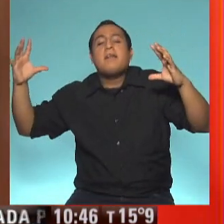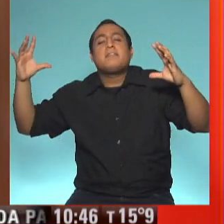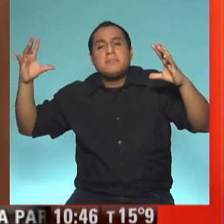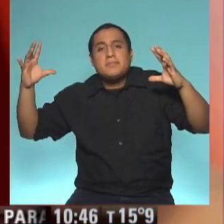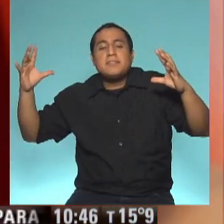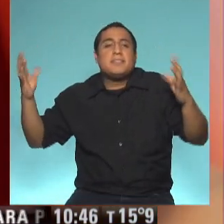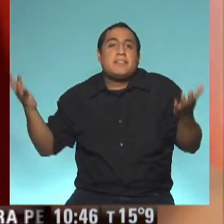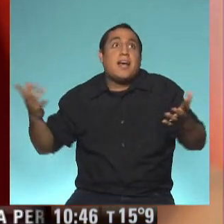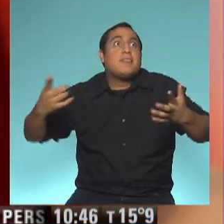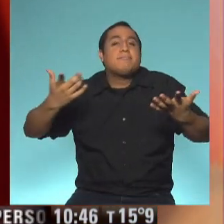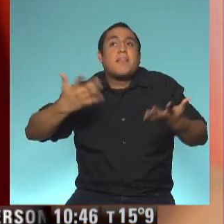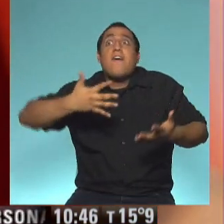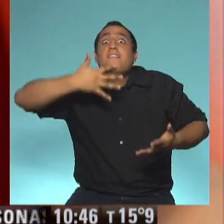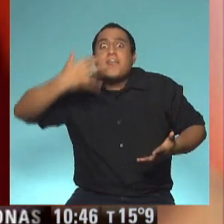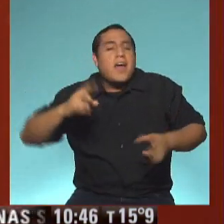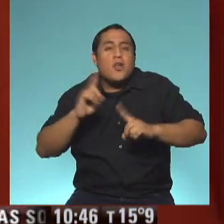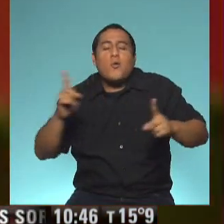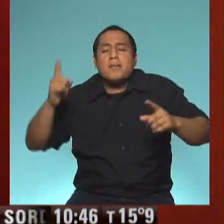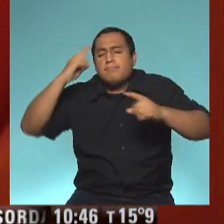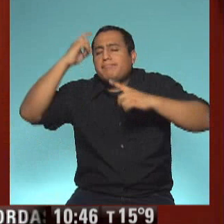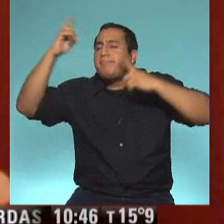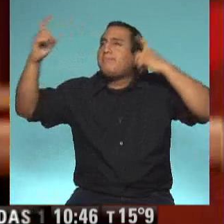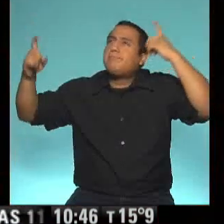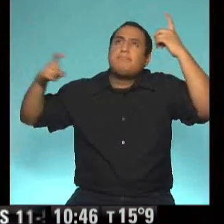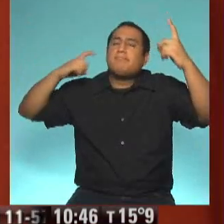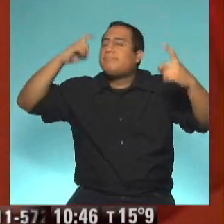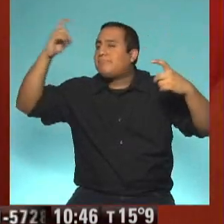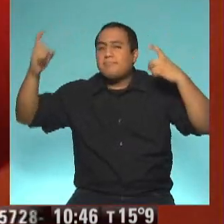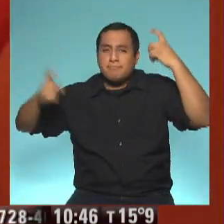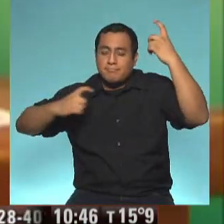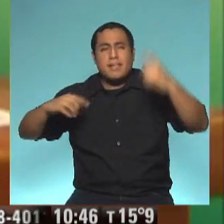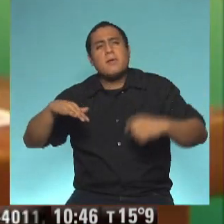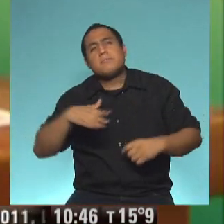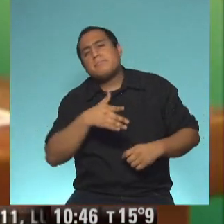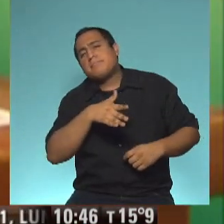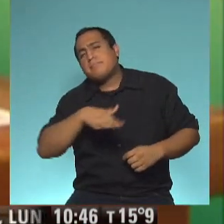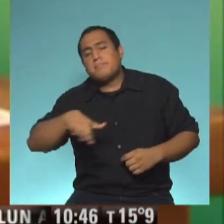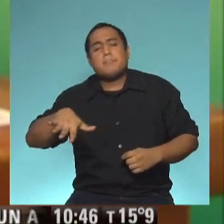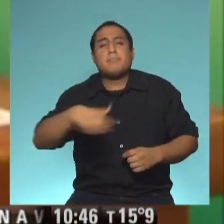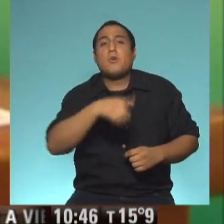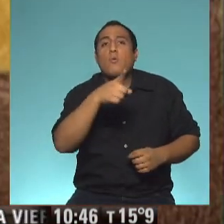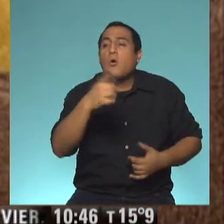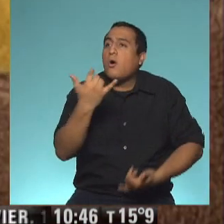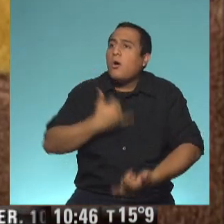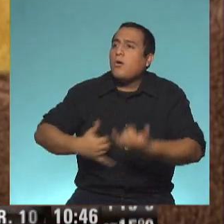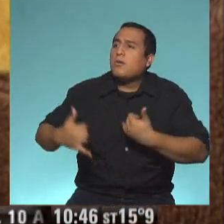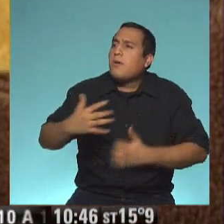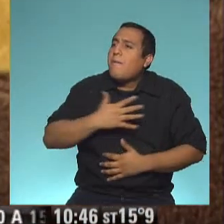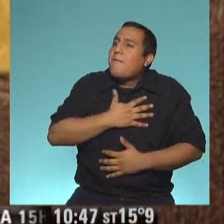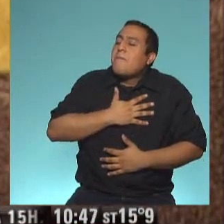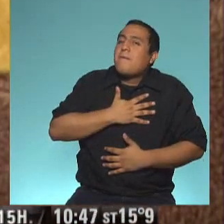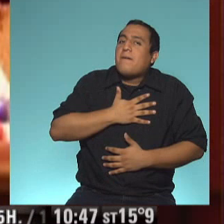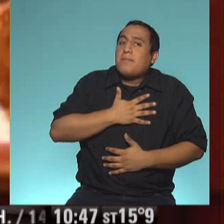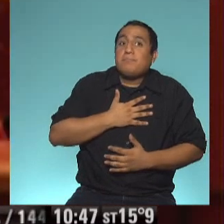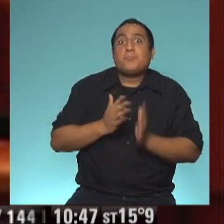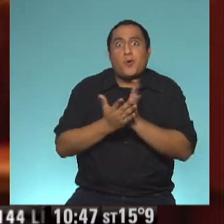fantasía y arena vos que llega a tu corazón vuelto